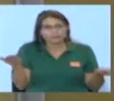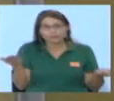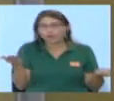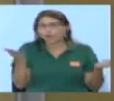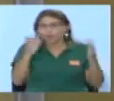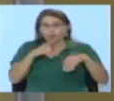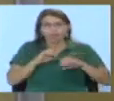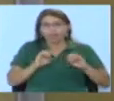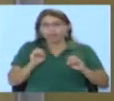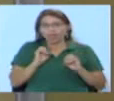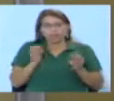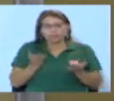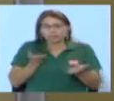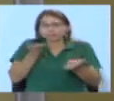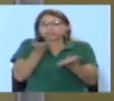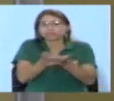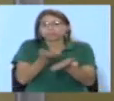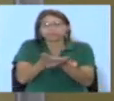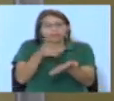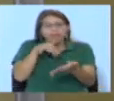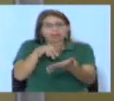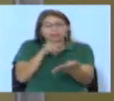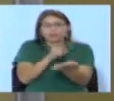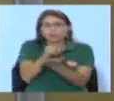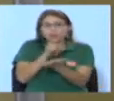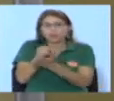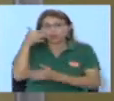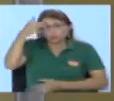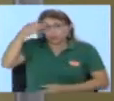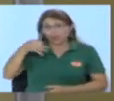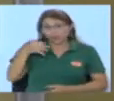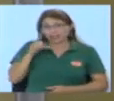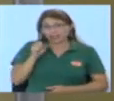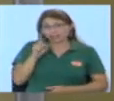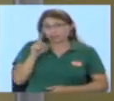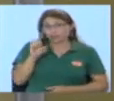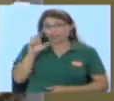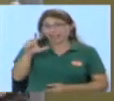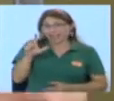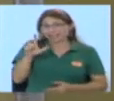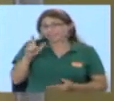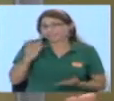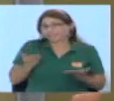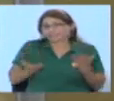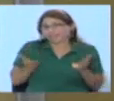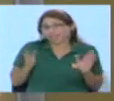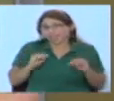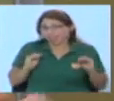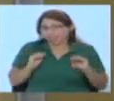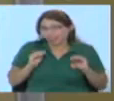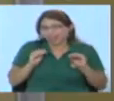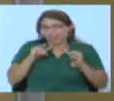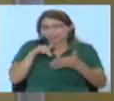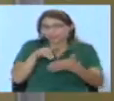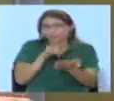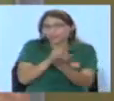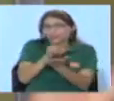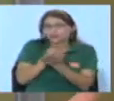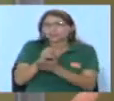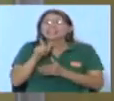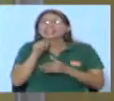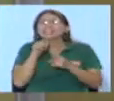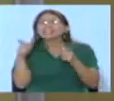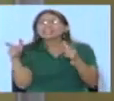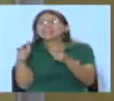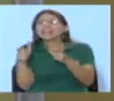se han presentado los estudios, es más, yo considero que Sutel posiblemente no los tenga, sobre quién es el segmento que está más consumiendo más, quiénes